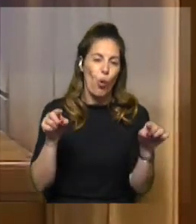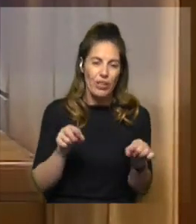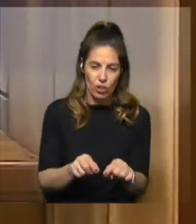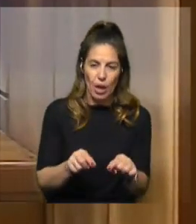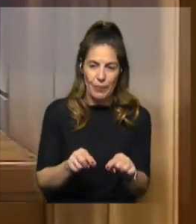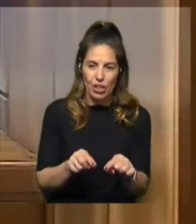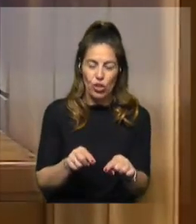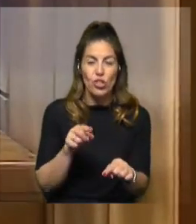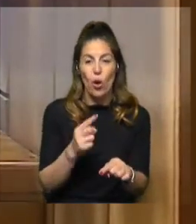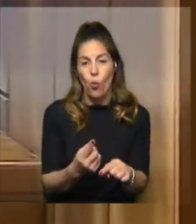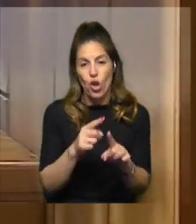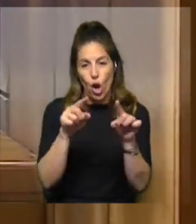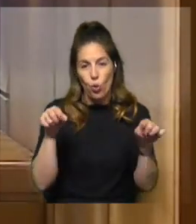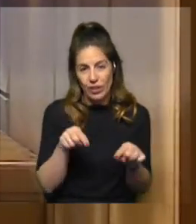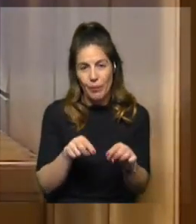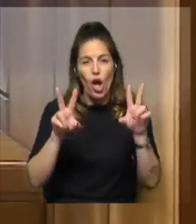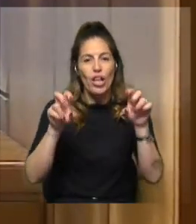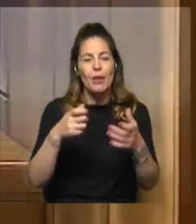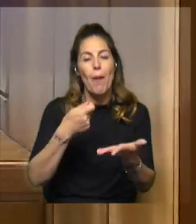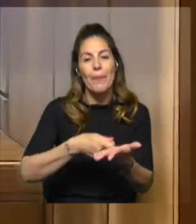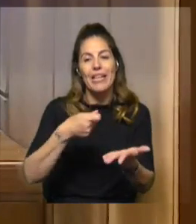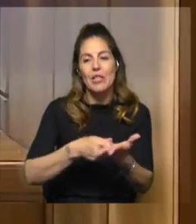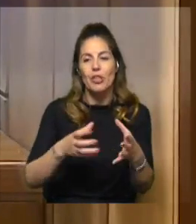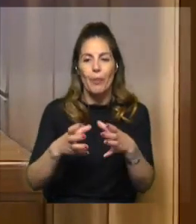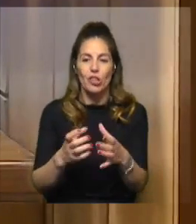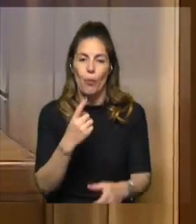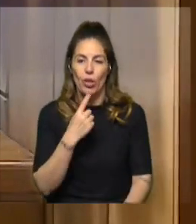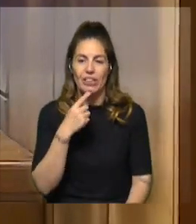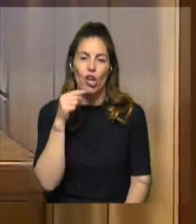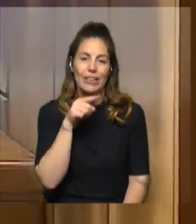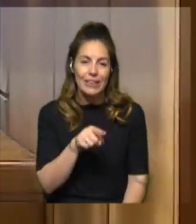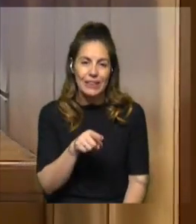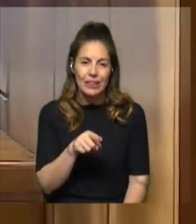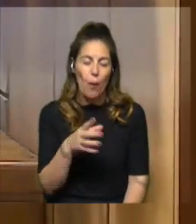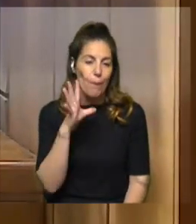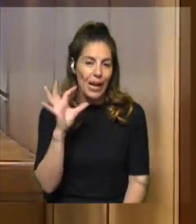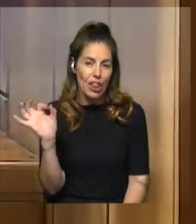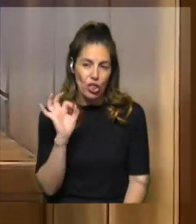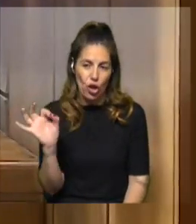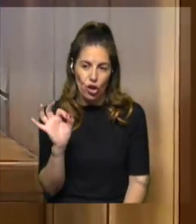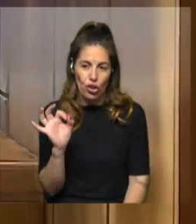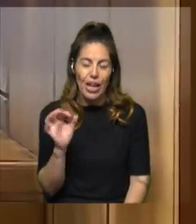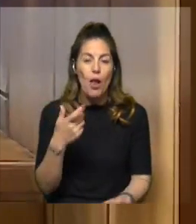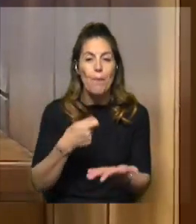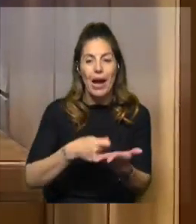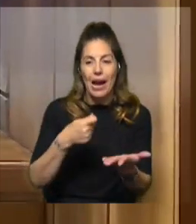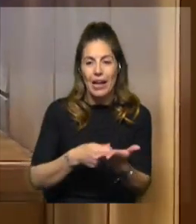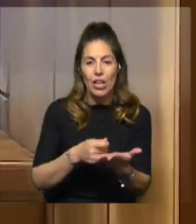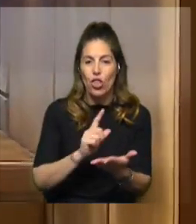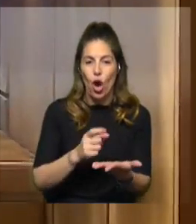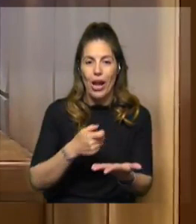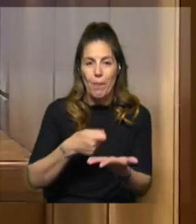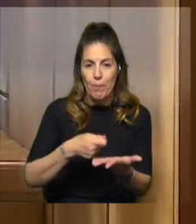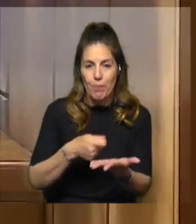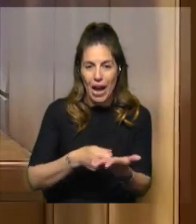cuestionamientos, entre ellos el tema del financiamiento de los partidos políticos y esto, el financiamiento, el